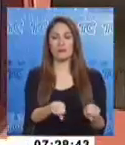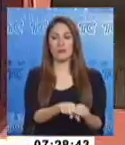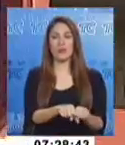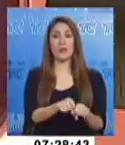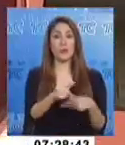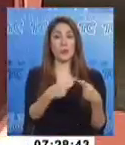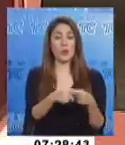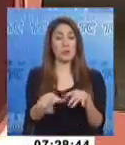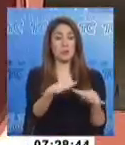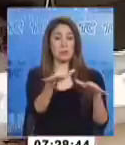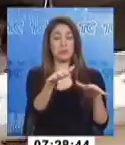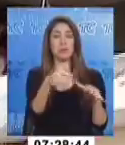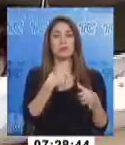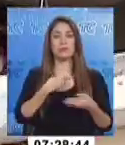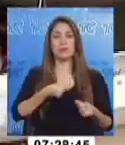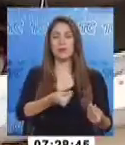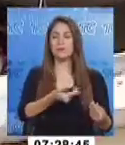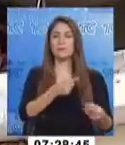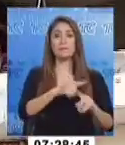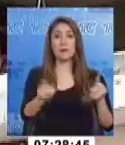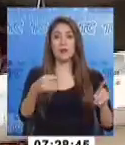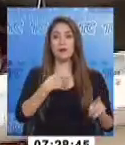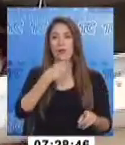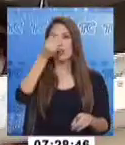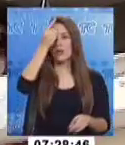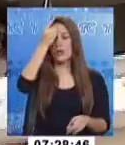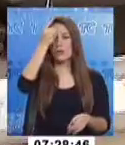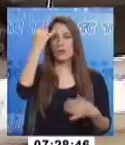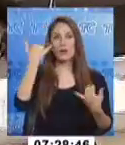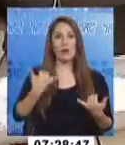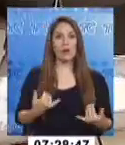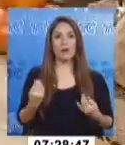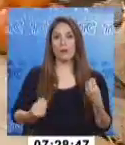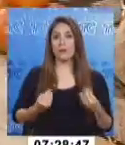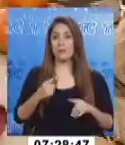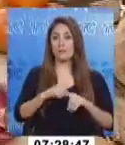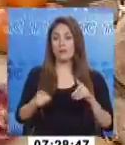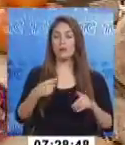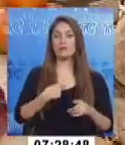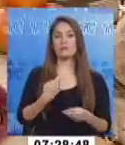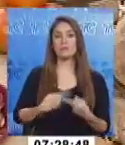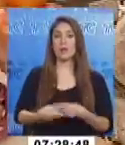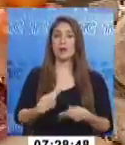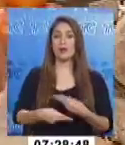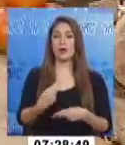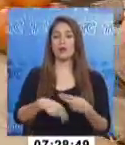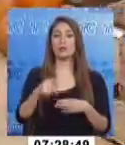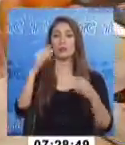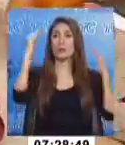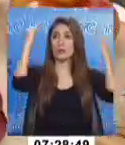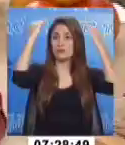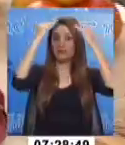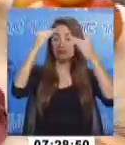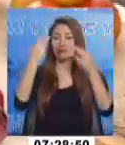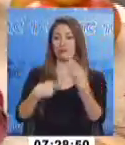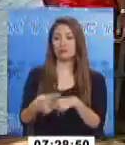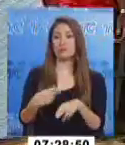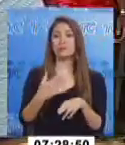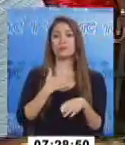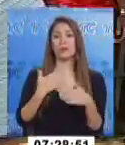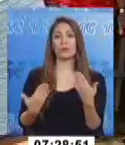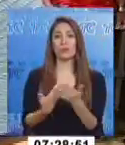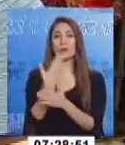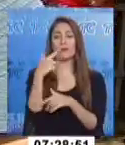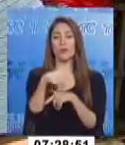del terremoto perdió su inversión, pero quedó con las deudas. Y desde hace unos días vende legumbres debajo de un parasol, su nuevo local.